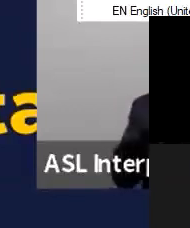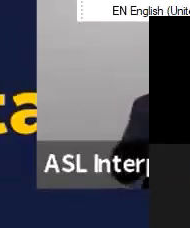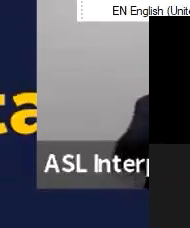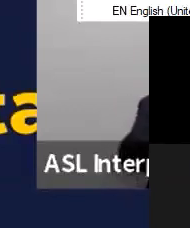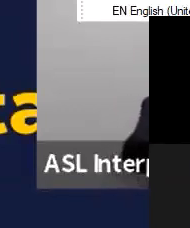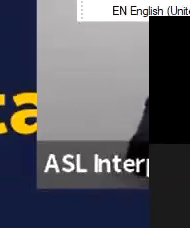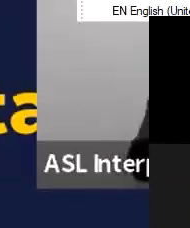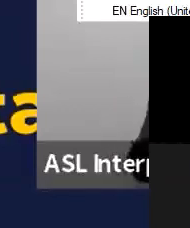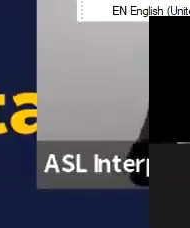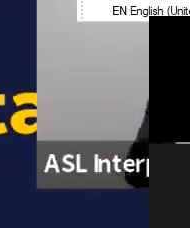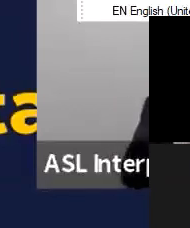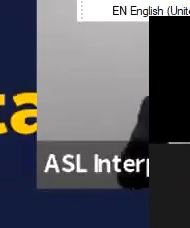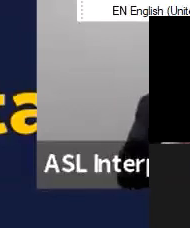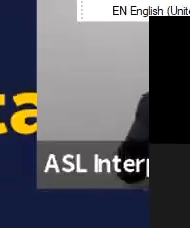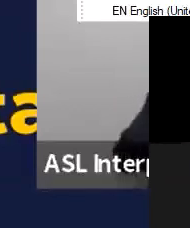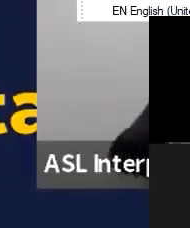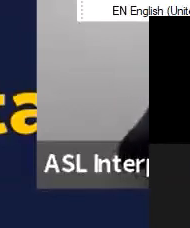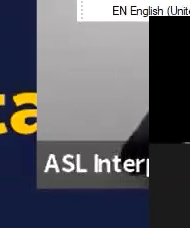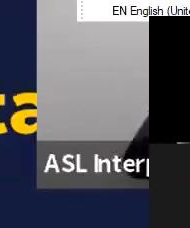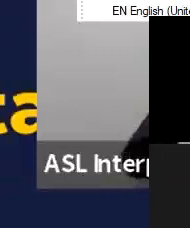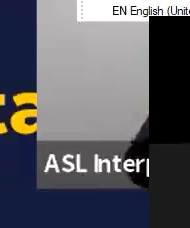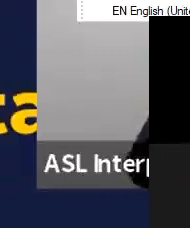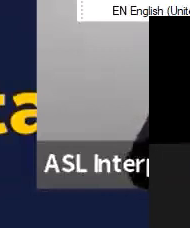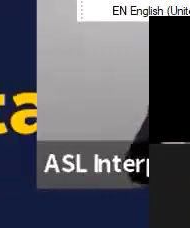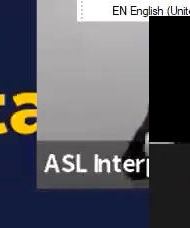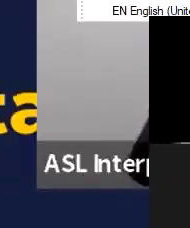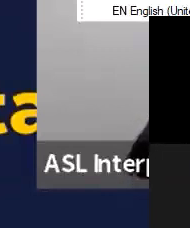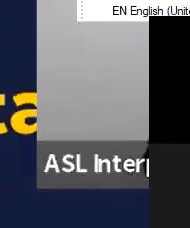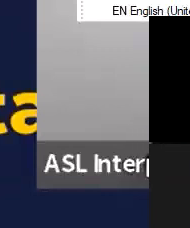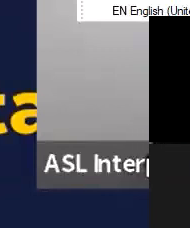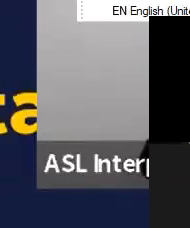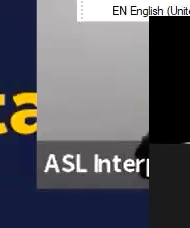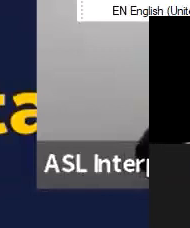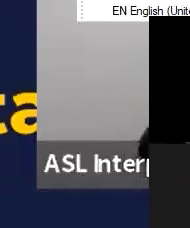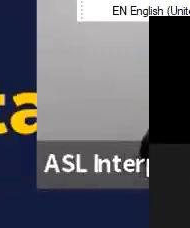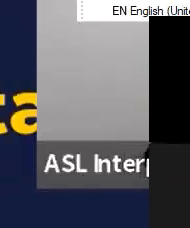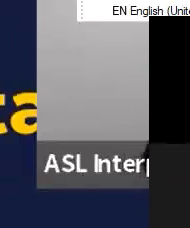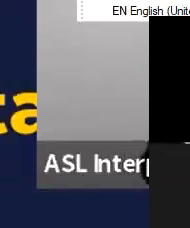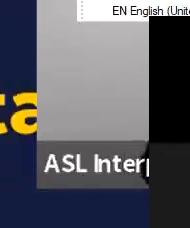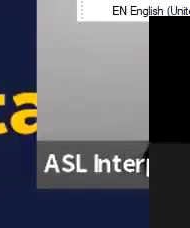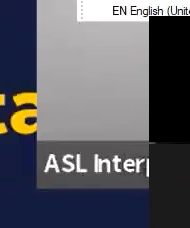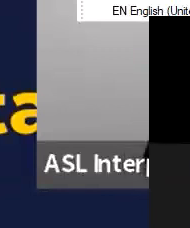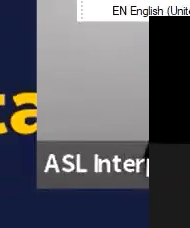reclusorios estatales, de justicia juvenil y centros de tratamiento residencial.